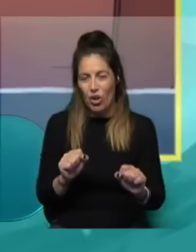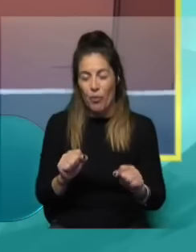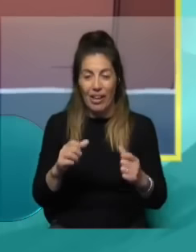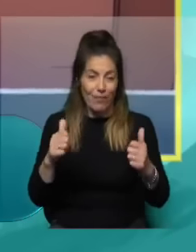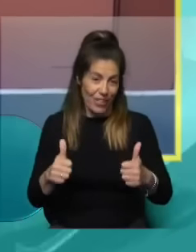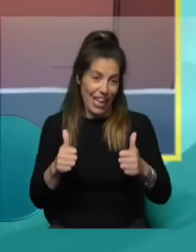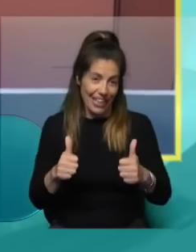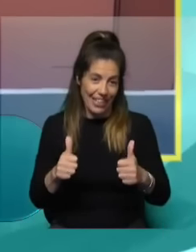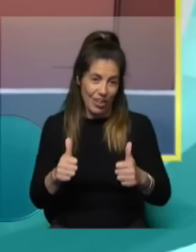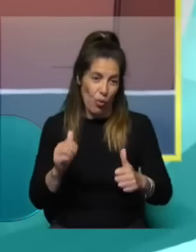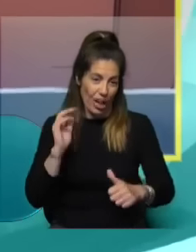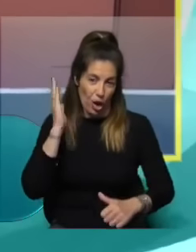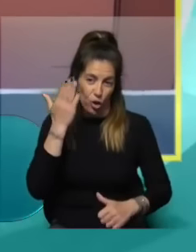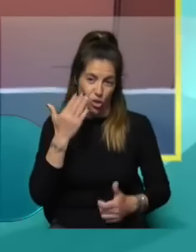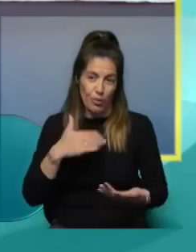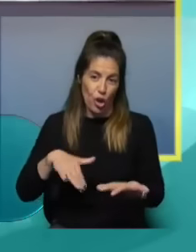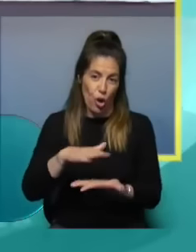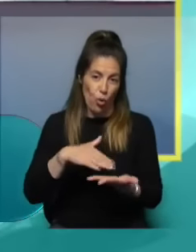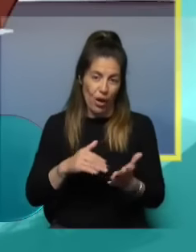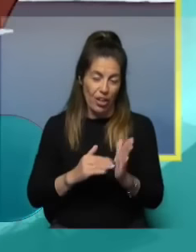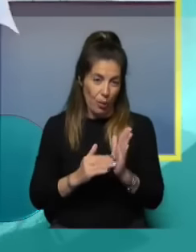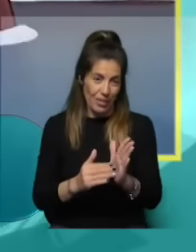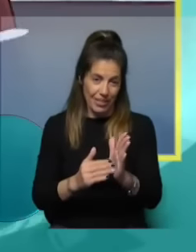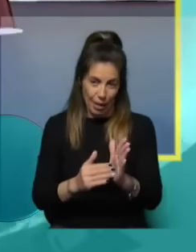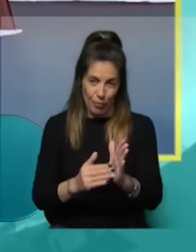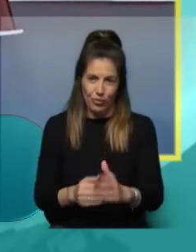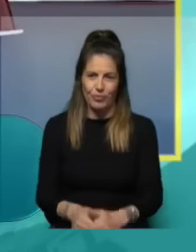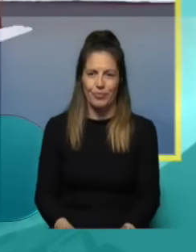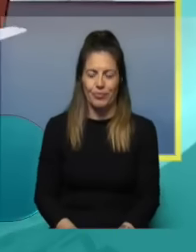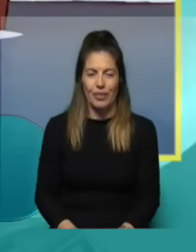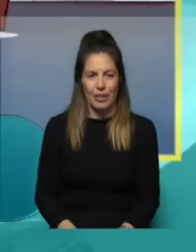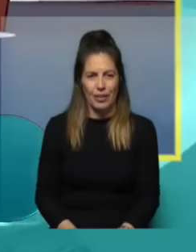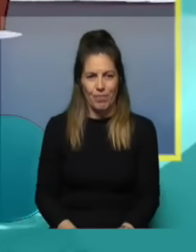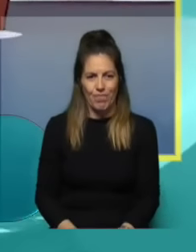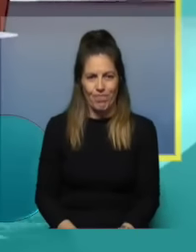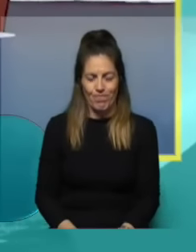bien en los lugares donde nos hemos presentado.